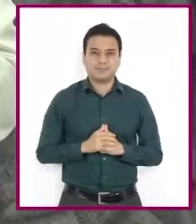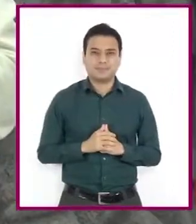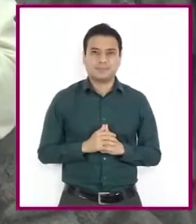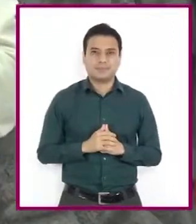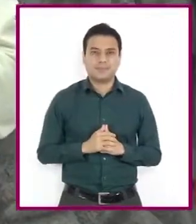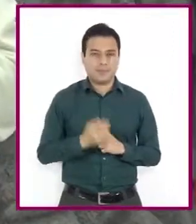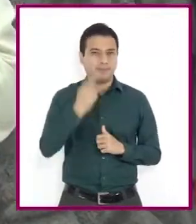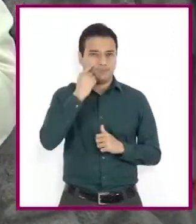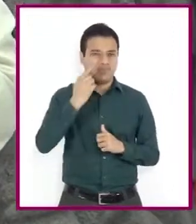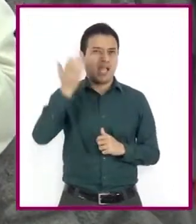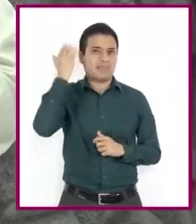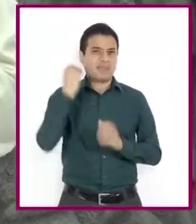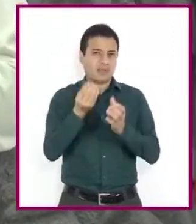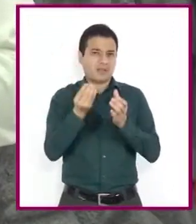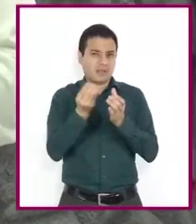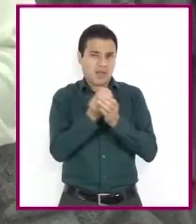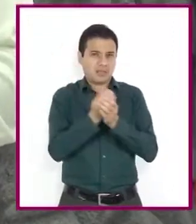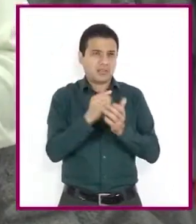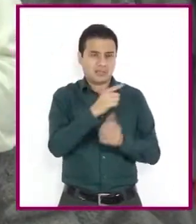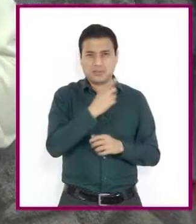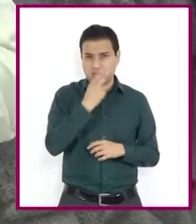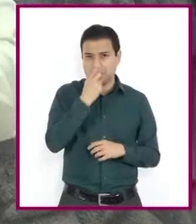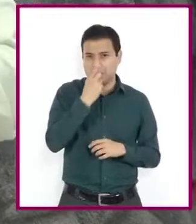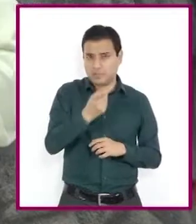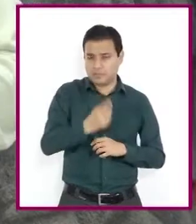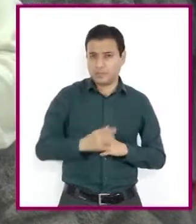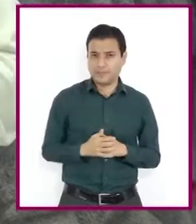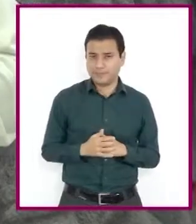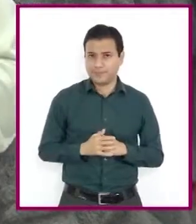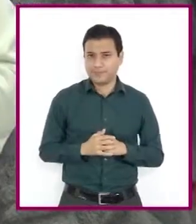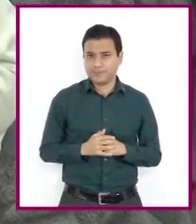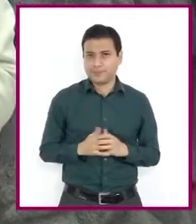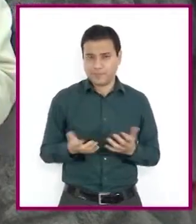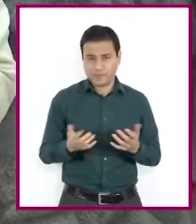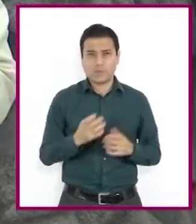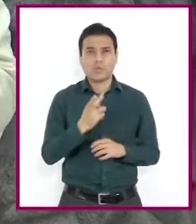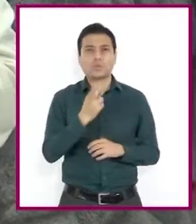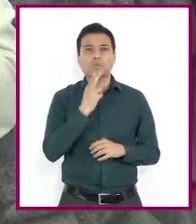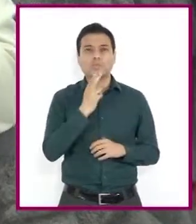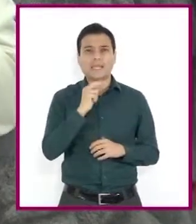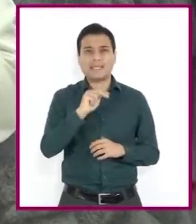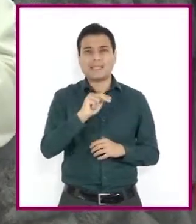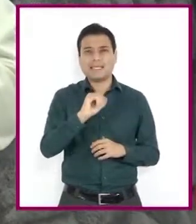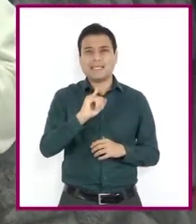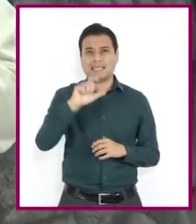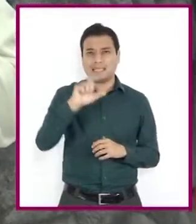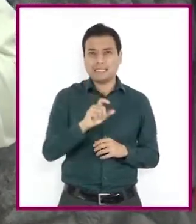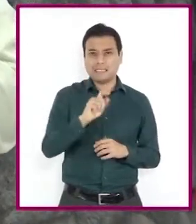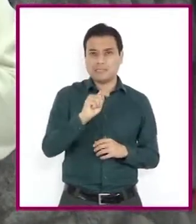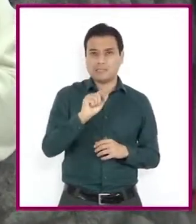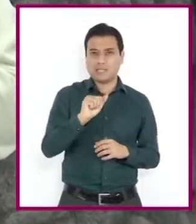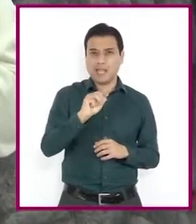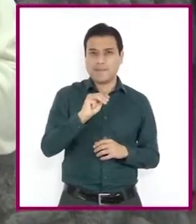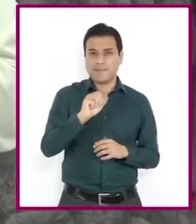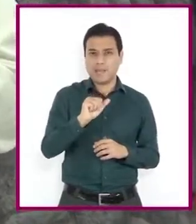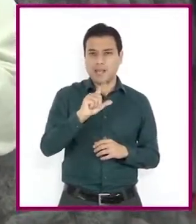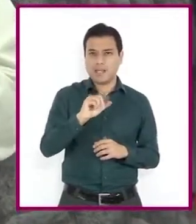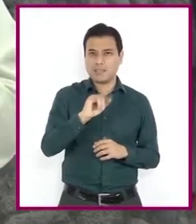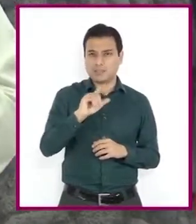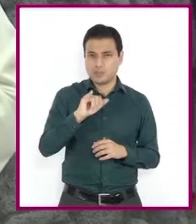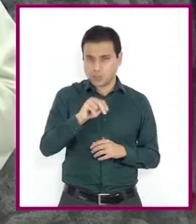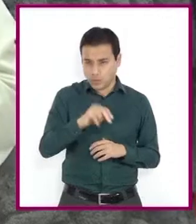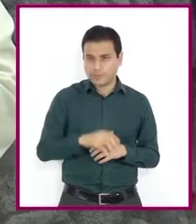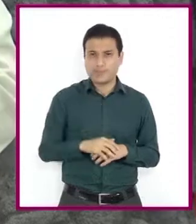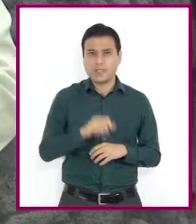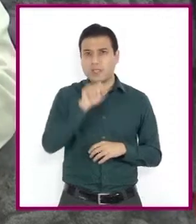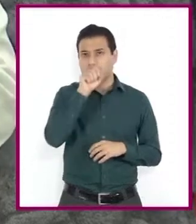ya en sesiones anteriores expusiste, mi querida Emma, la nixtamalización. Sin embargo, hay más, como la fabricación